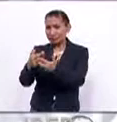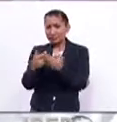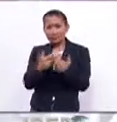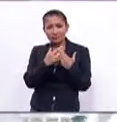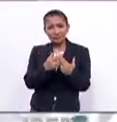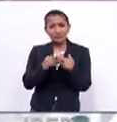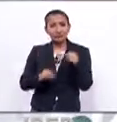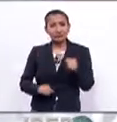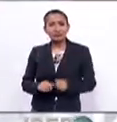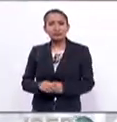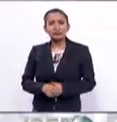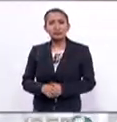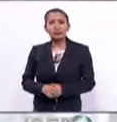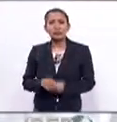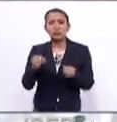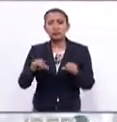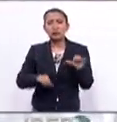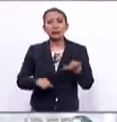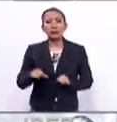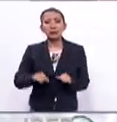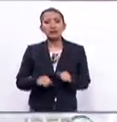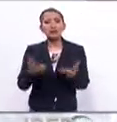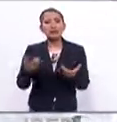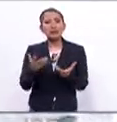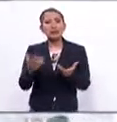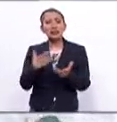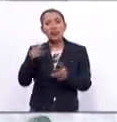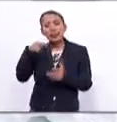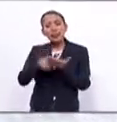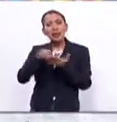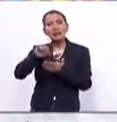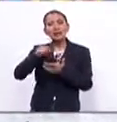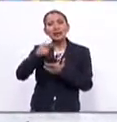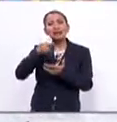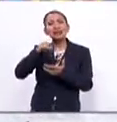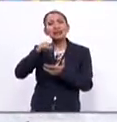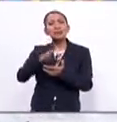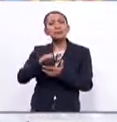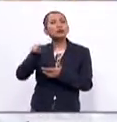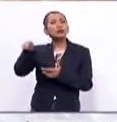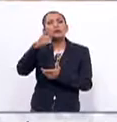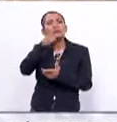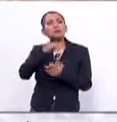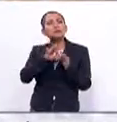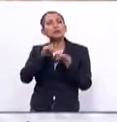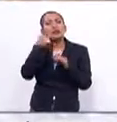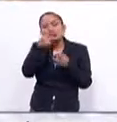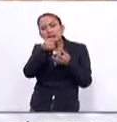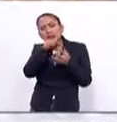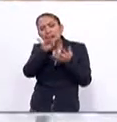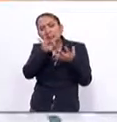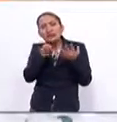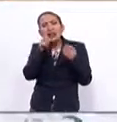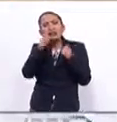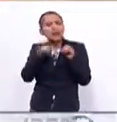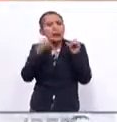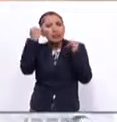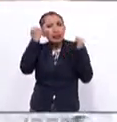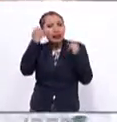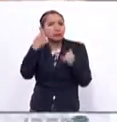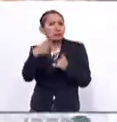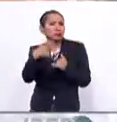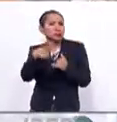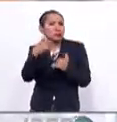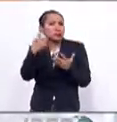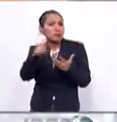vastas y muy activas, muchísimas actividades que se generan en el seno de la CEGIP. Me gustaría que me explicaras un poco a detalle esta estrategia que